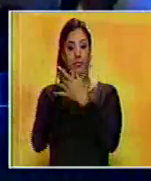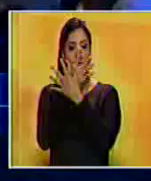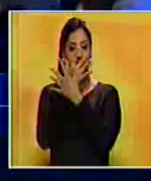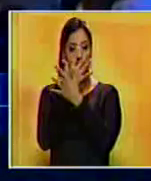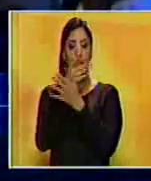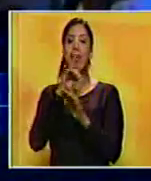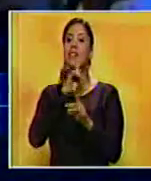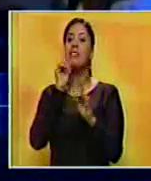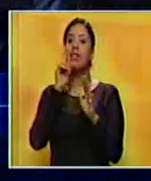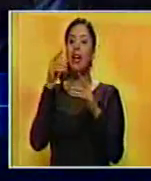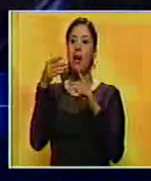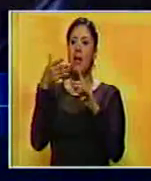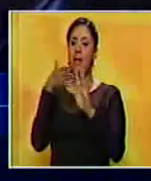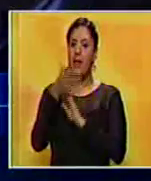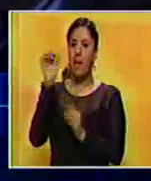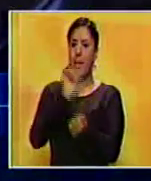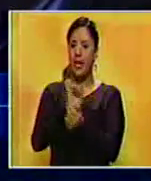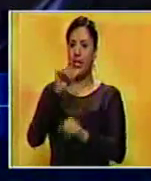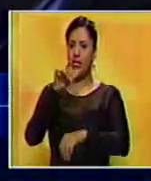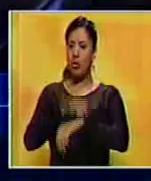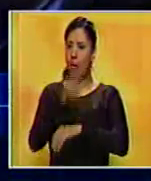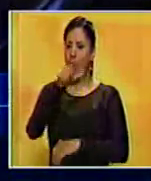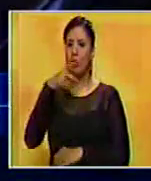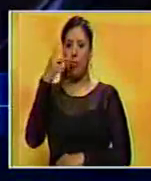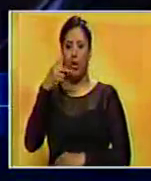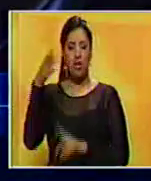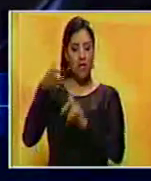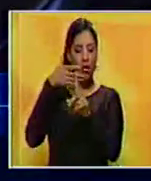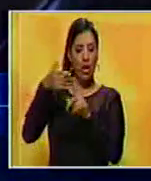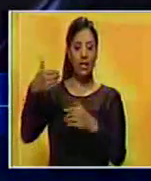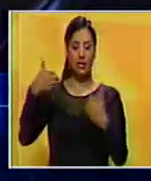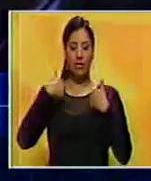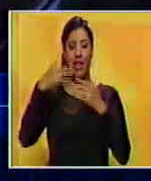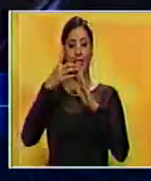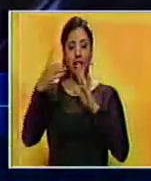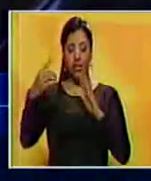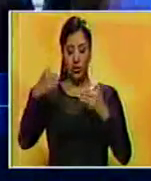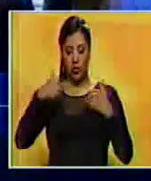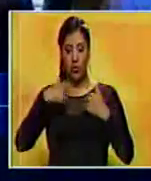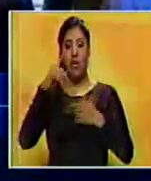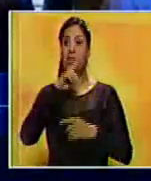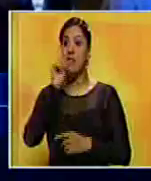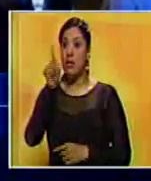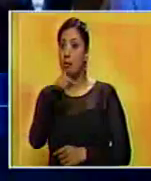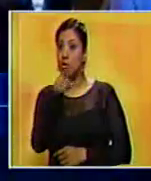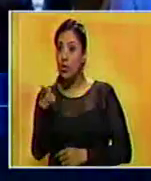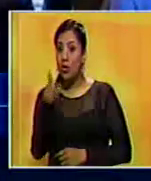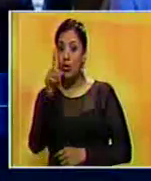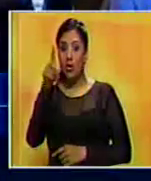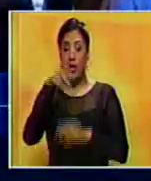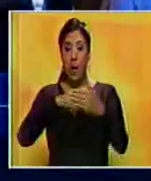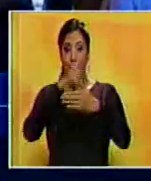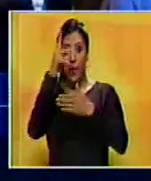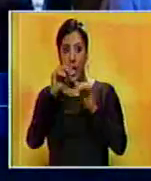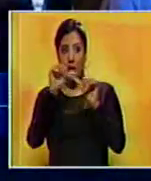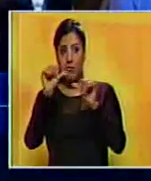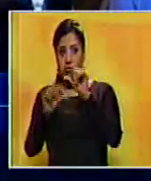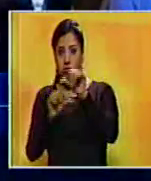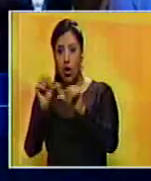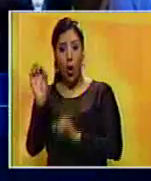abordarán presuntas privaciones ilegales de libertad torturas y violaciones que determine si se trata de un patrón de un plan sistemático